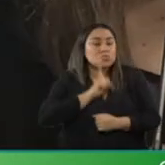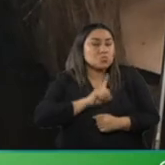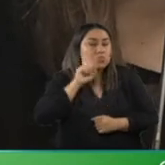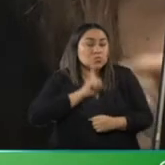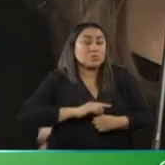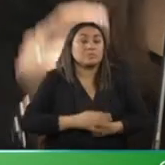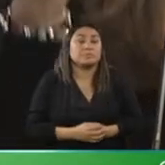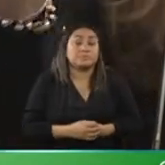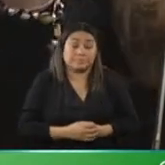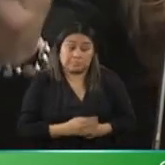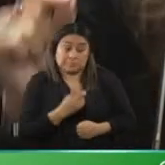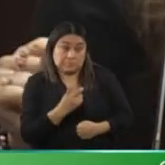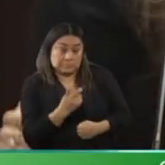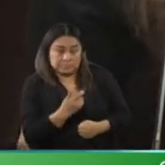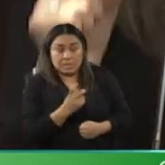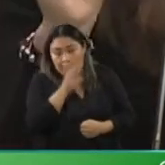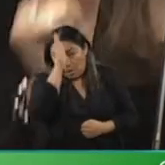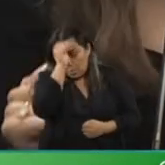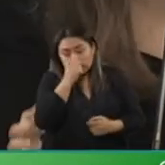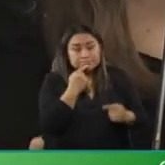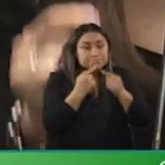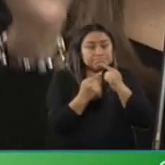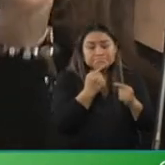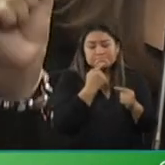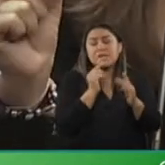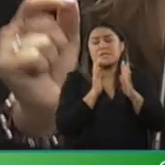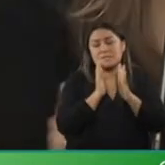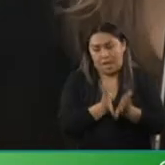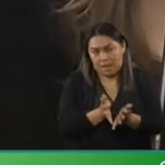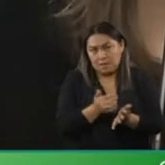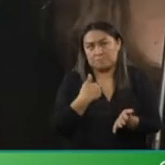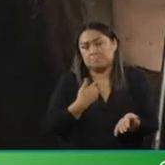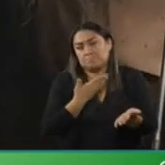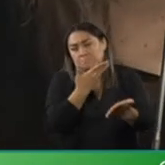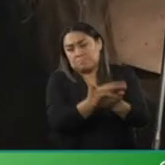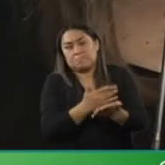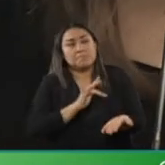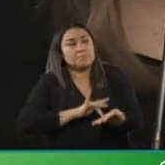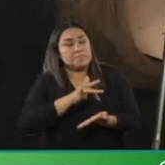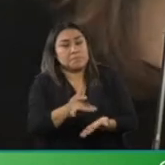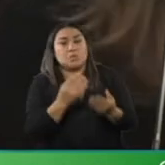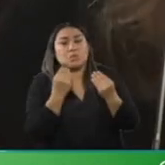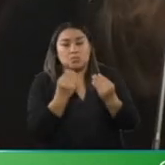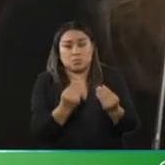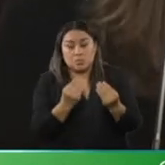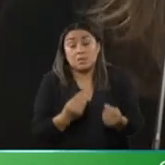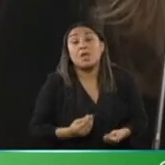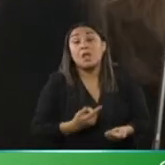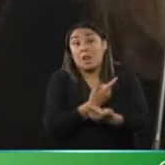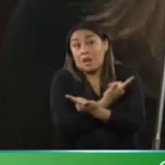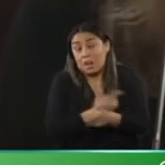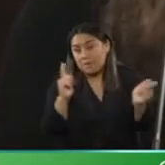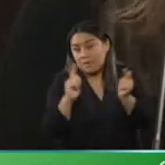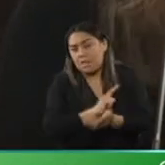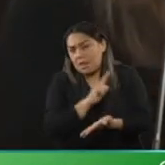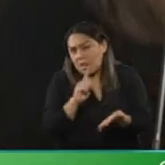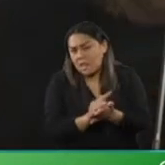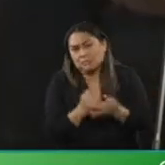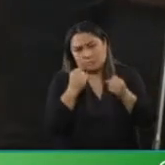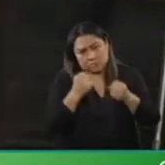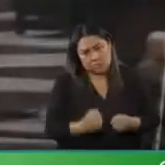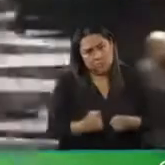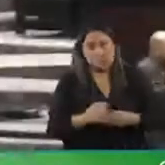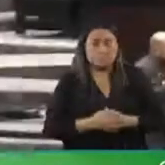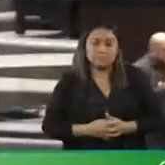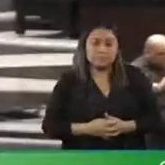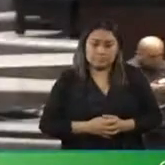todo esto mediante un punto de acuerdo que ya suscribí Muchísimas gracias libre legal y seguro